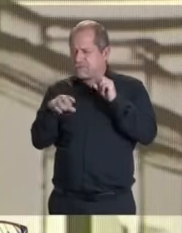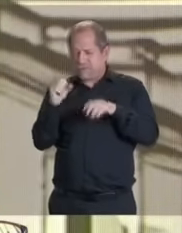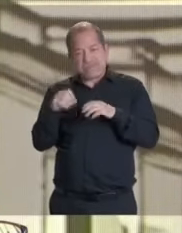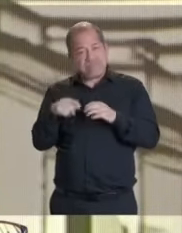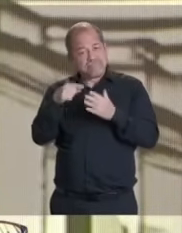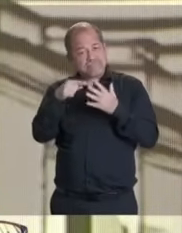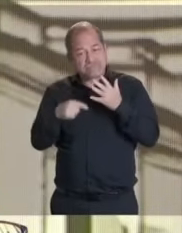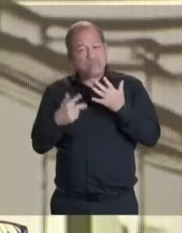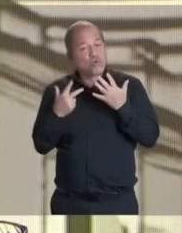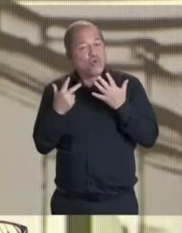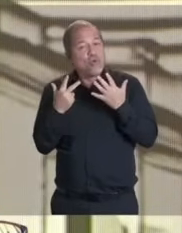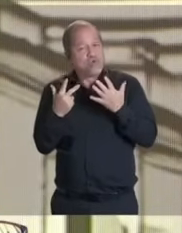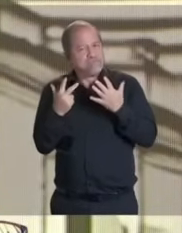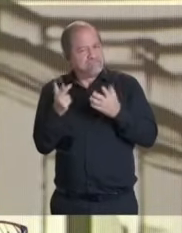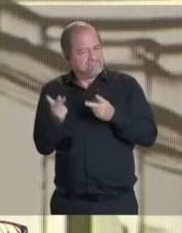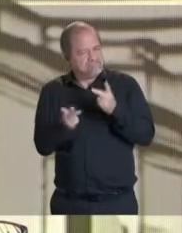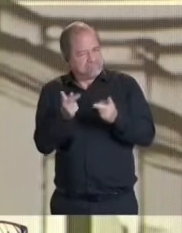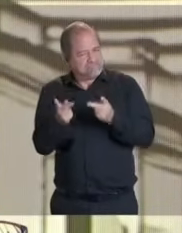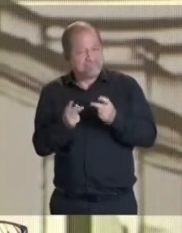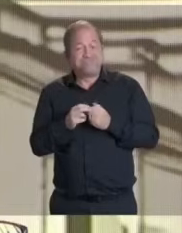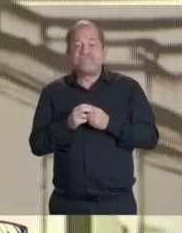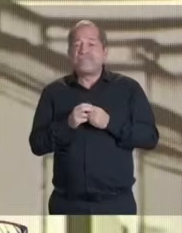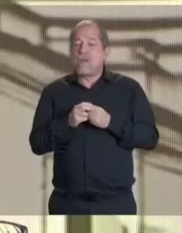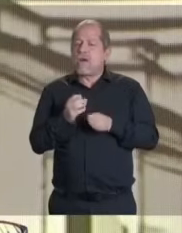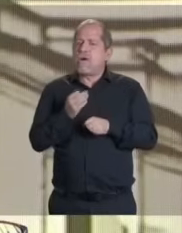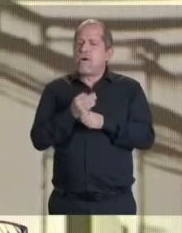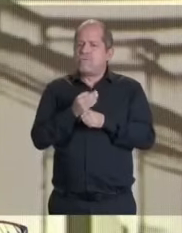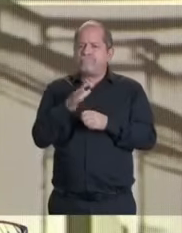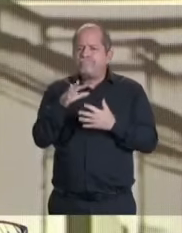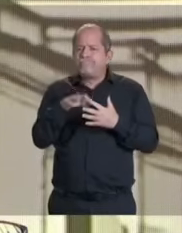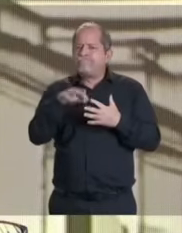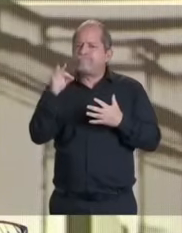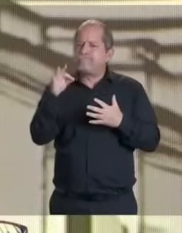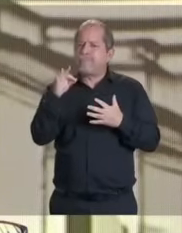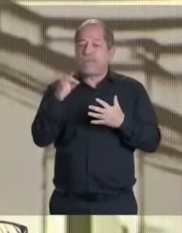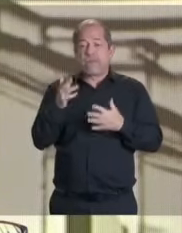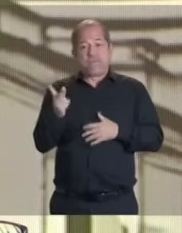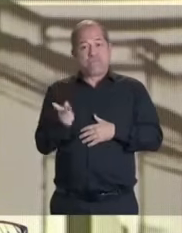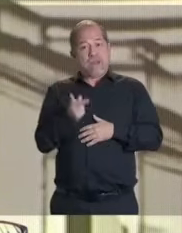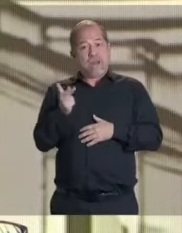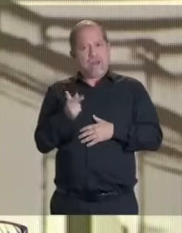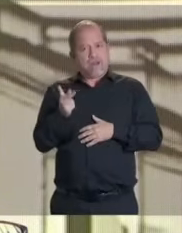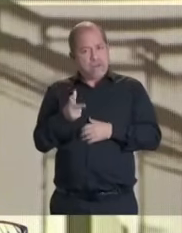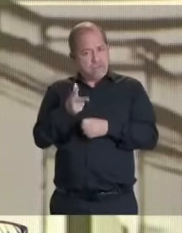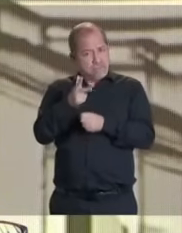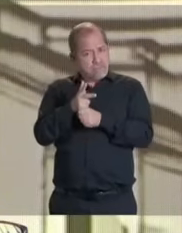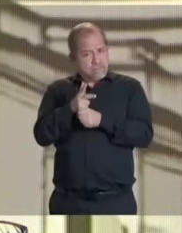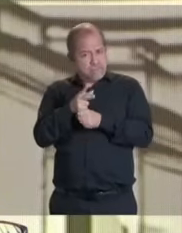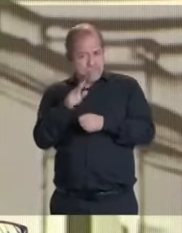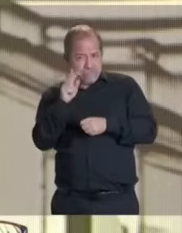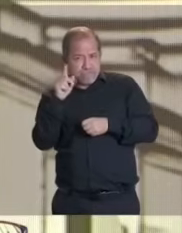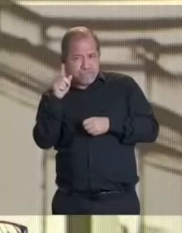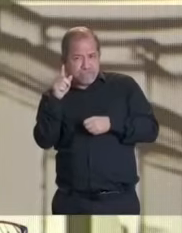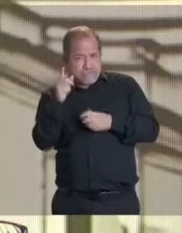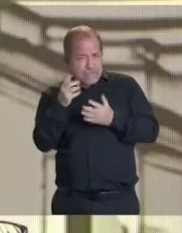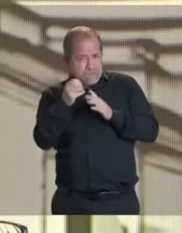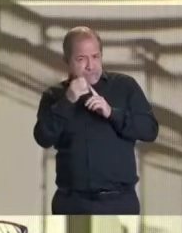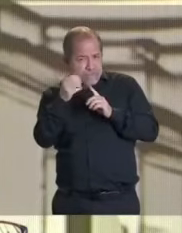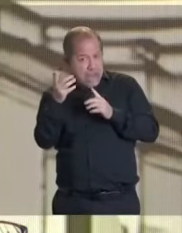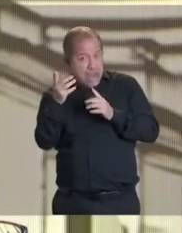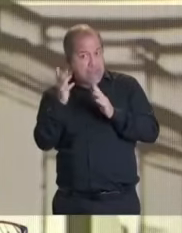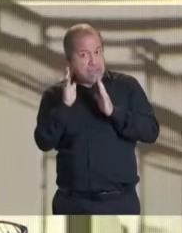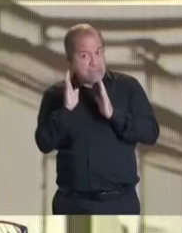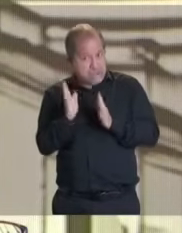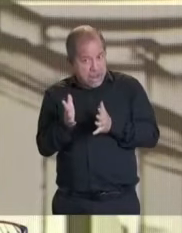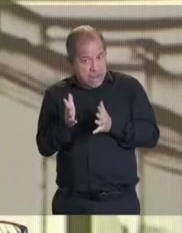proyección de la pregunta que viene a continuación, sumaremos 1 minuto por candidatura, después de la